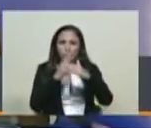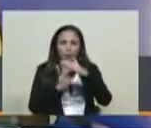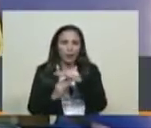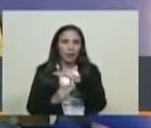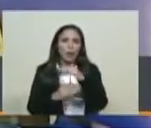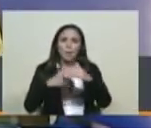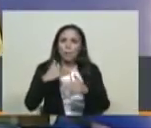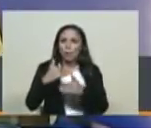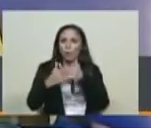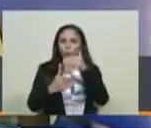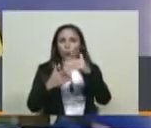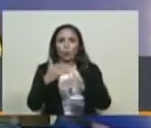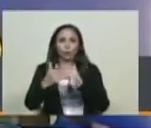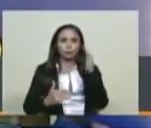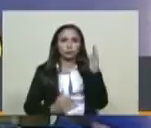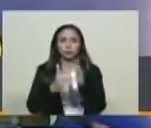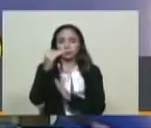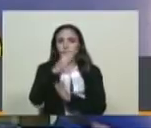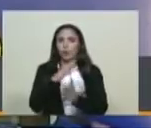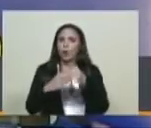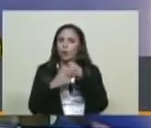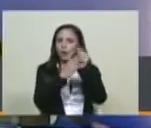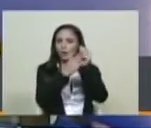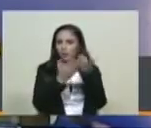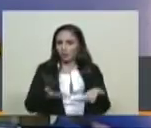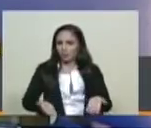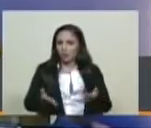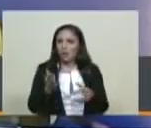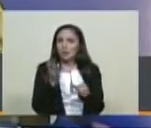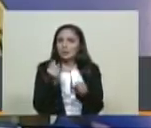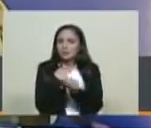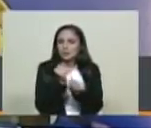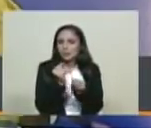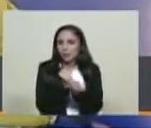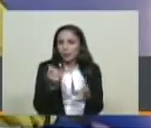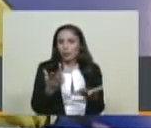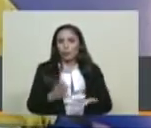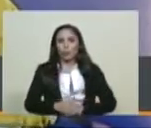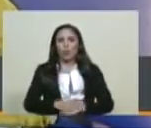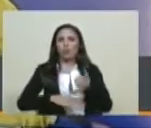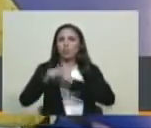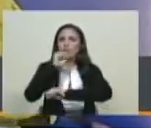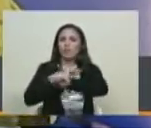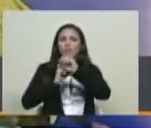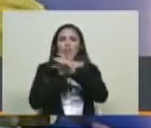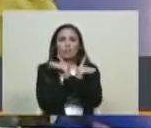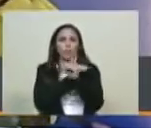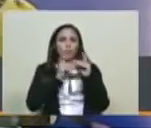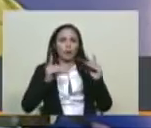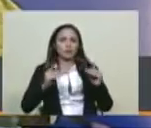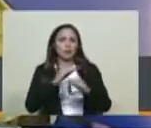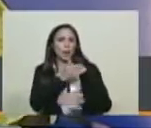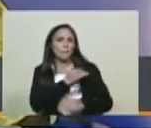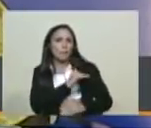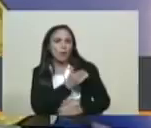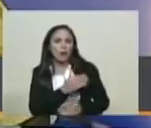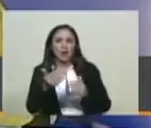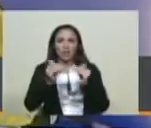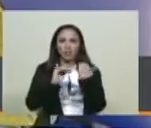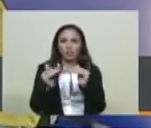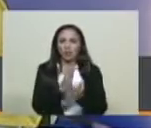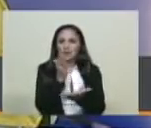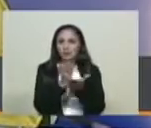superación. Un líder democrático, moral, un hombre comprometido con el